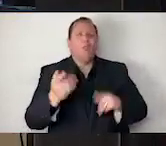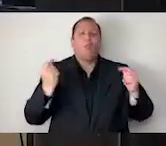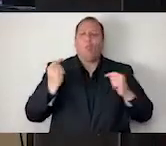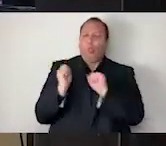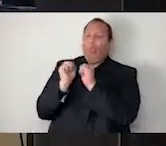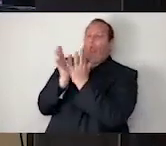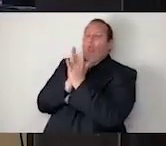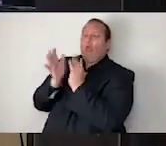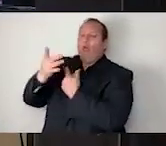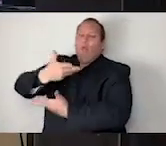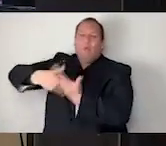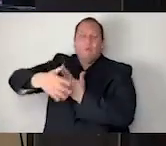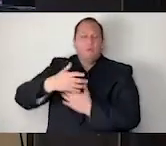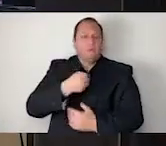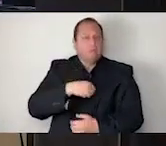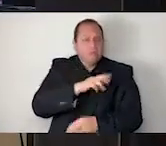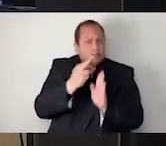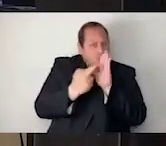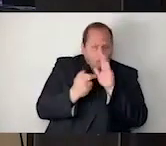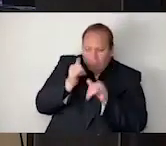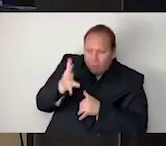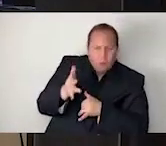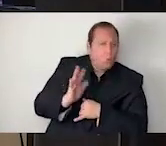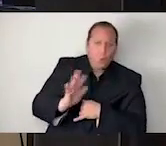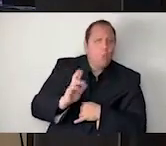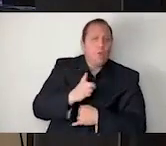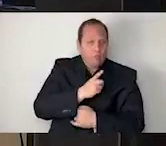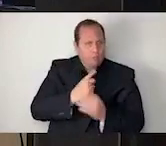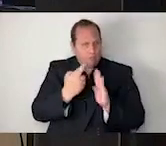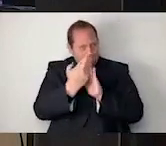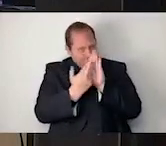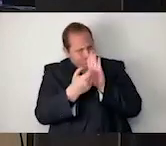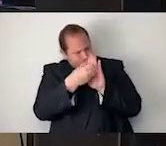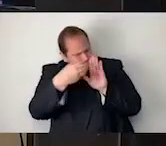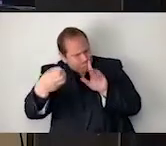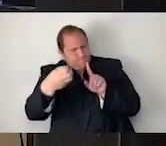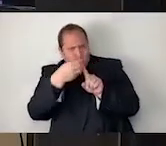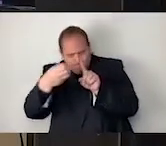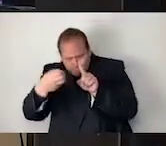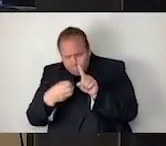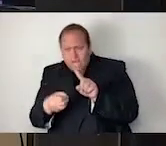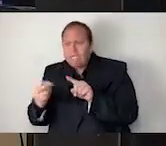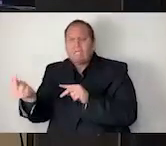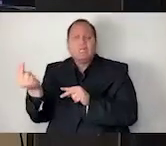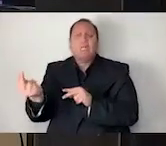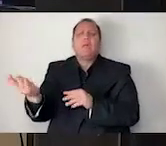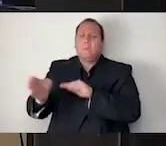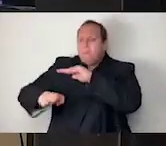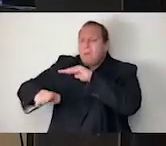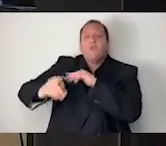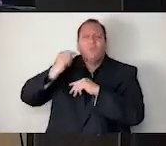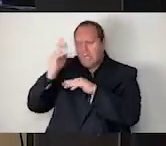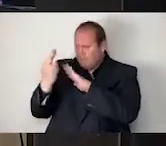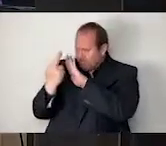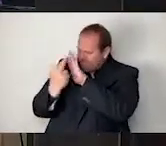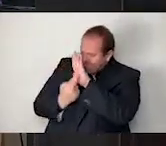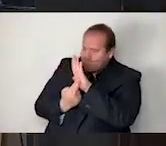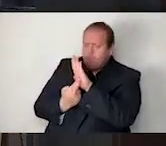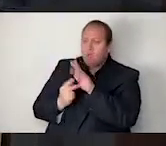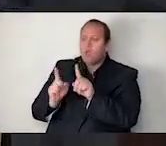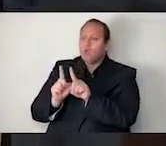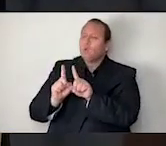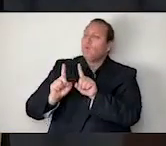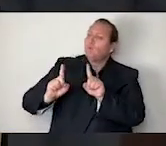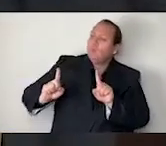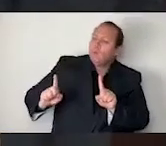respetar igual aunque sean esenciales tienen que respetar los espacios y todo el código de salud correctos y totalmente